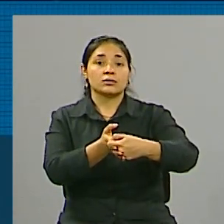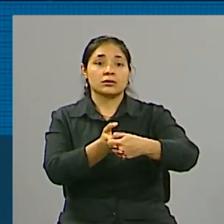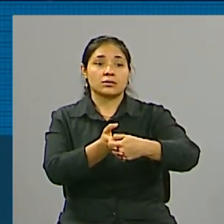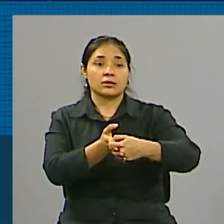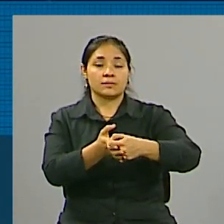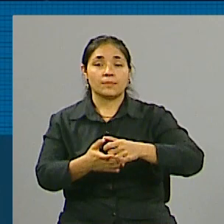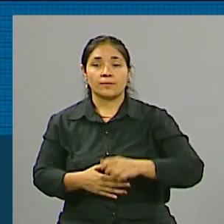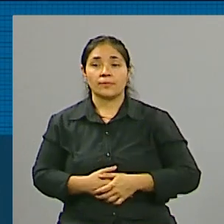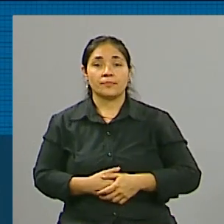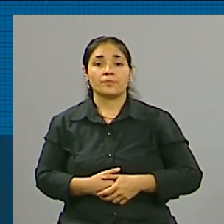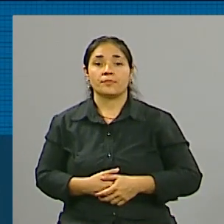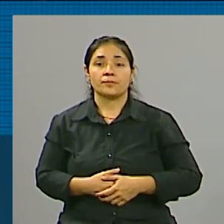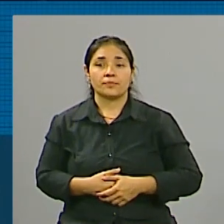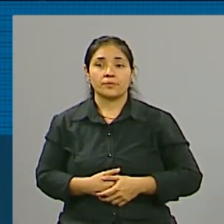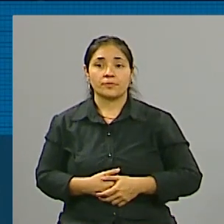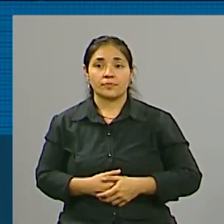esos préstamos.